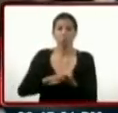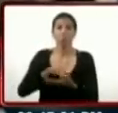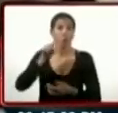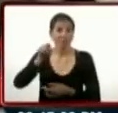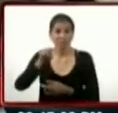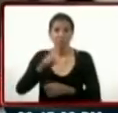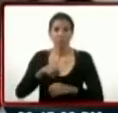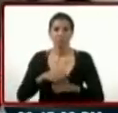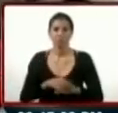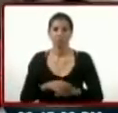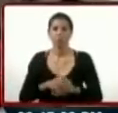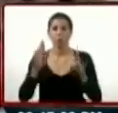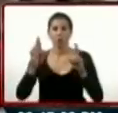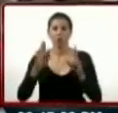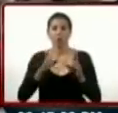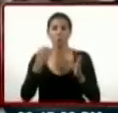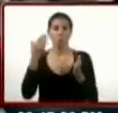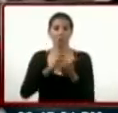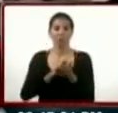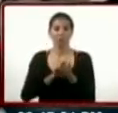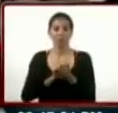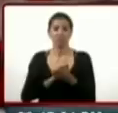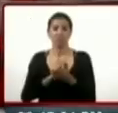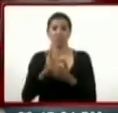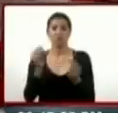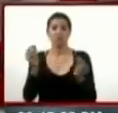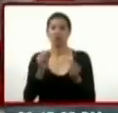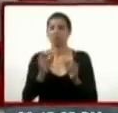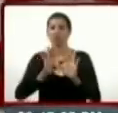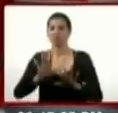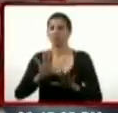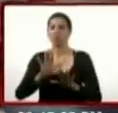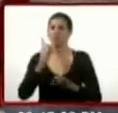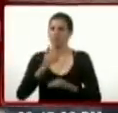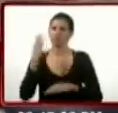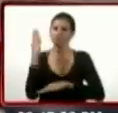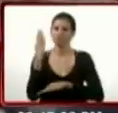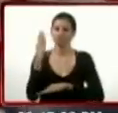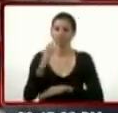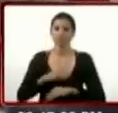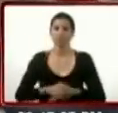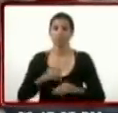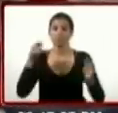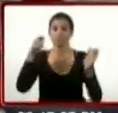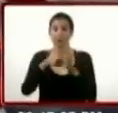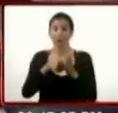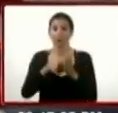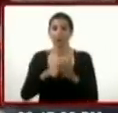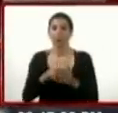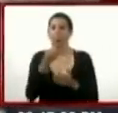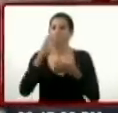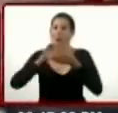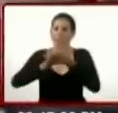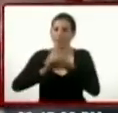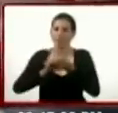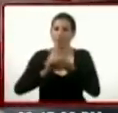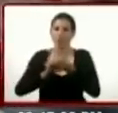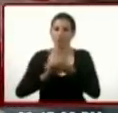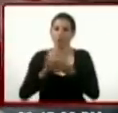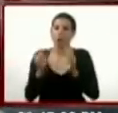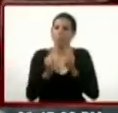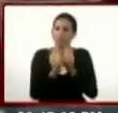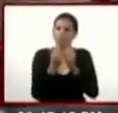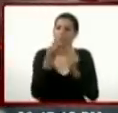Y espero que su muerte no quede impune, porque ustedes tienen que pagarlo. Para nosotros, un buen amigo, un buen camarada. Y yo